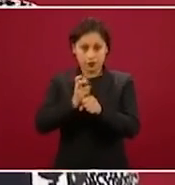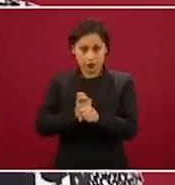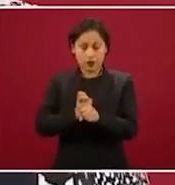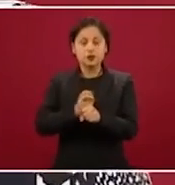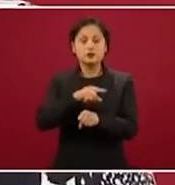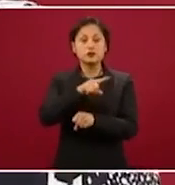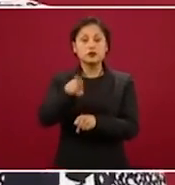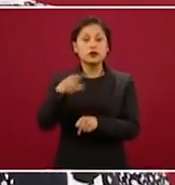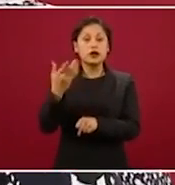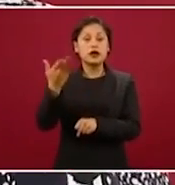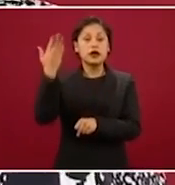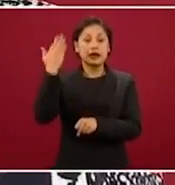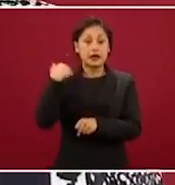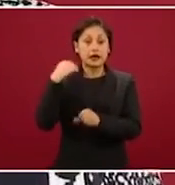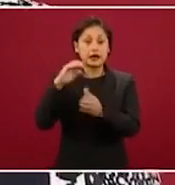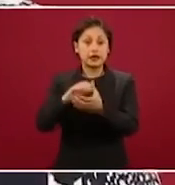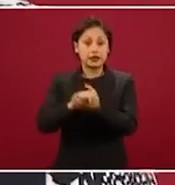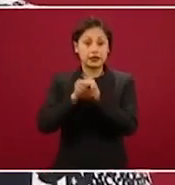tanda, que